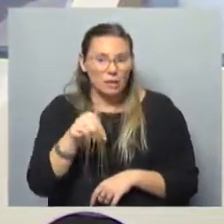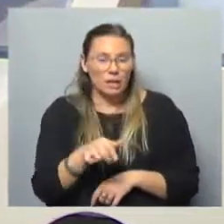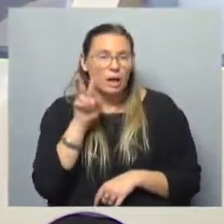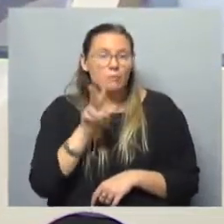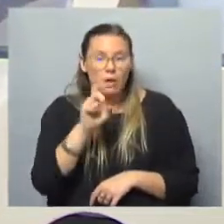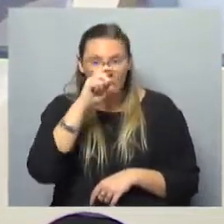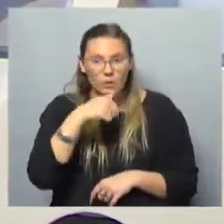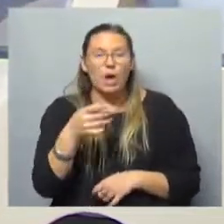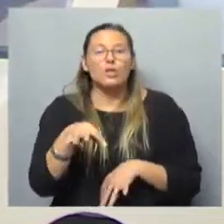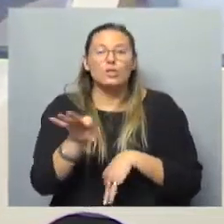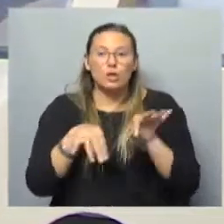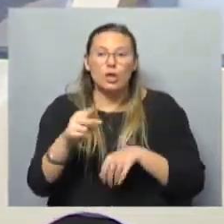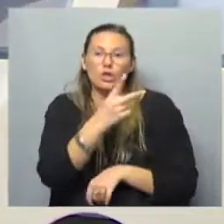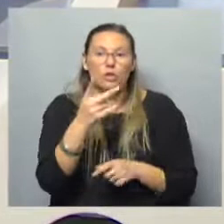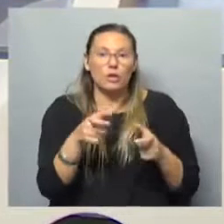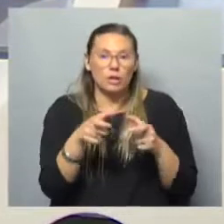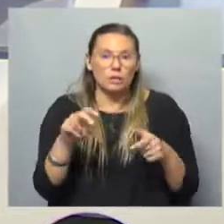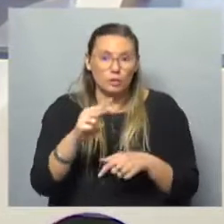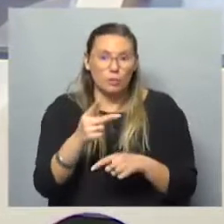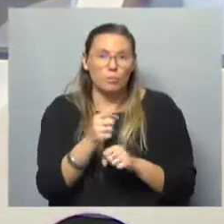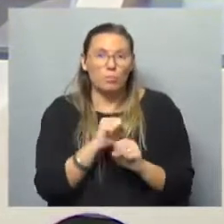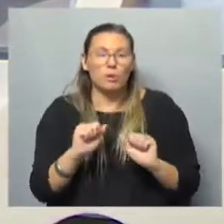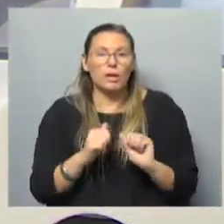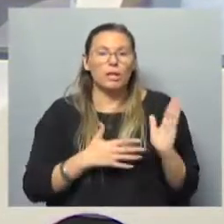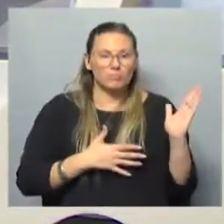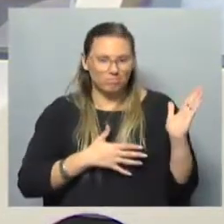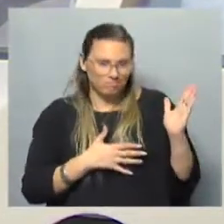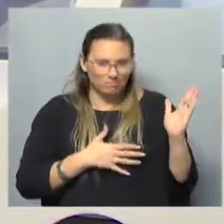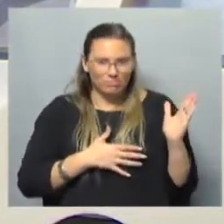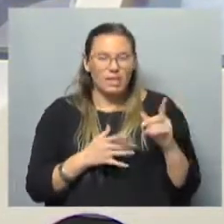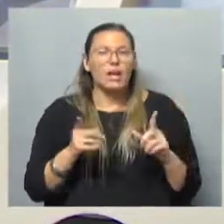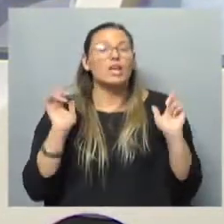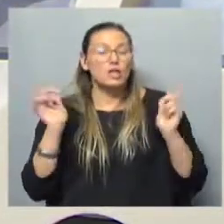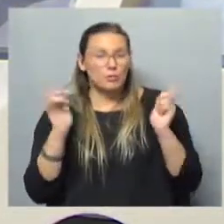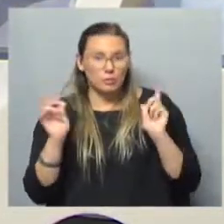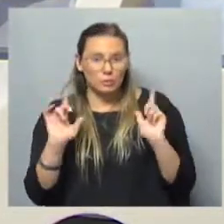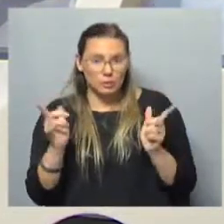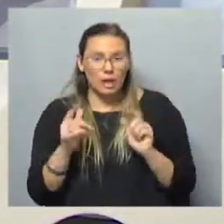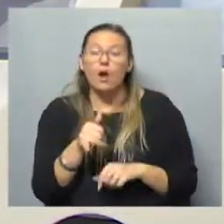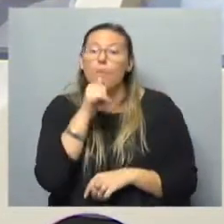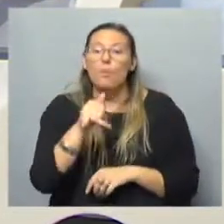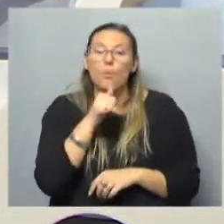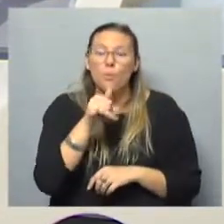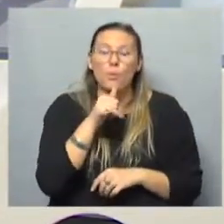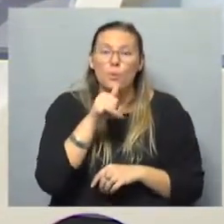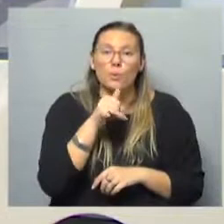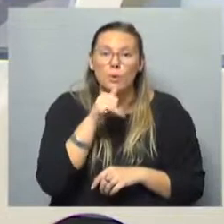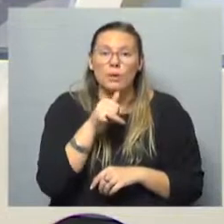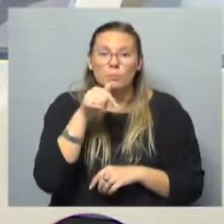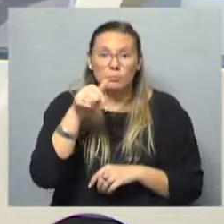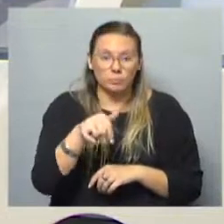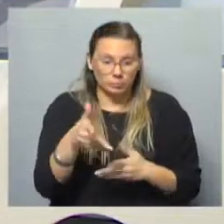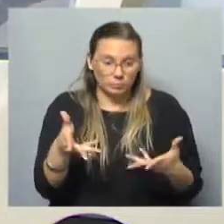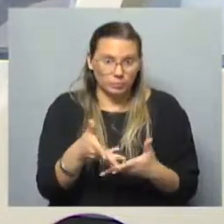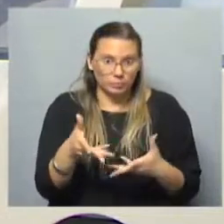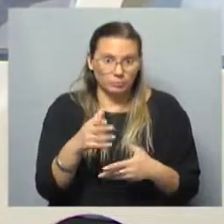Video vamos a estar sorteando dos entradas dobles para que puedan ir a mover bien las cachas y pasar la bomba. Eso. Y les cuento que esta vez